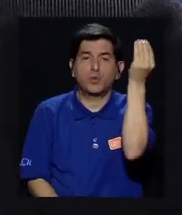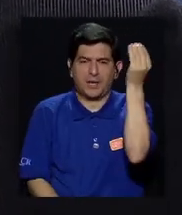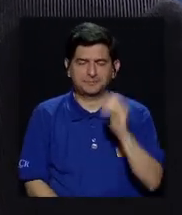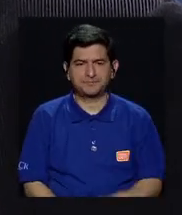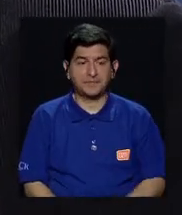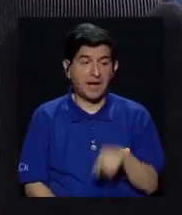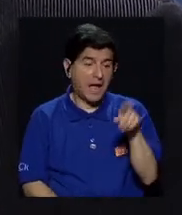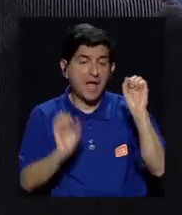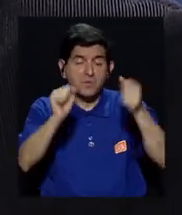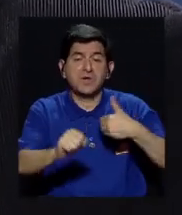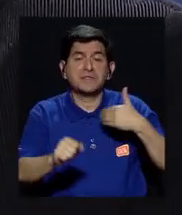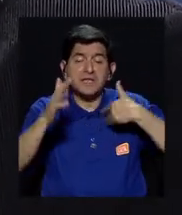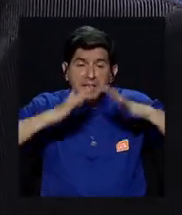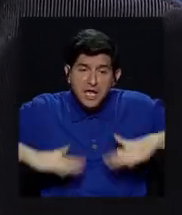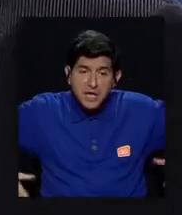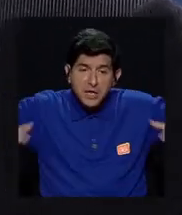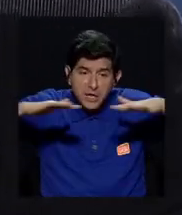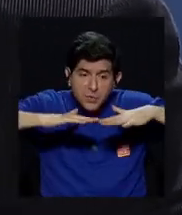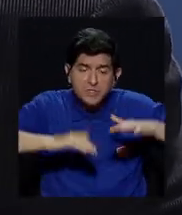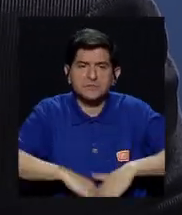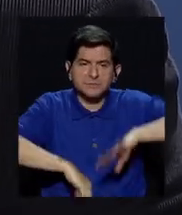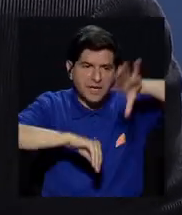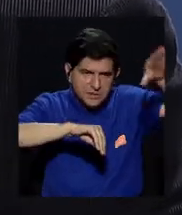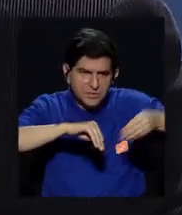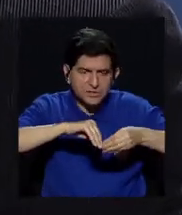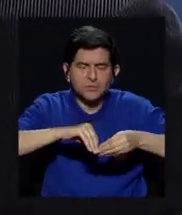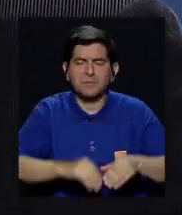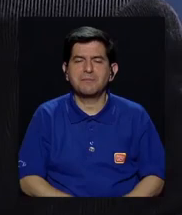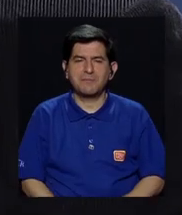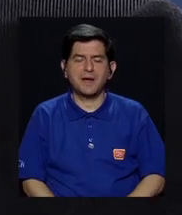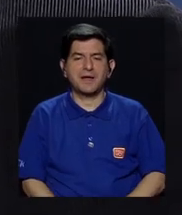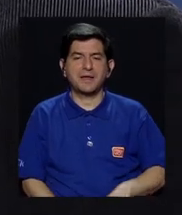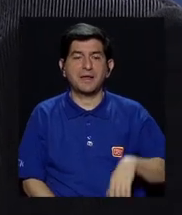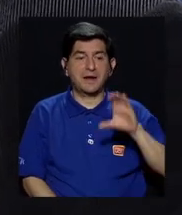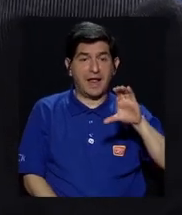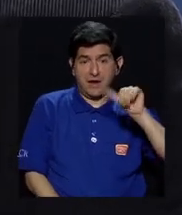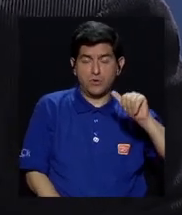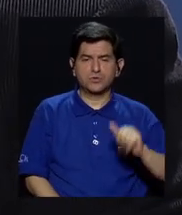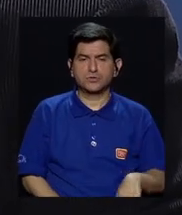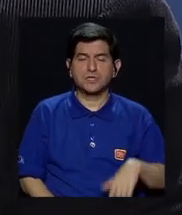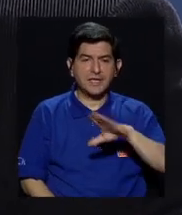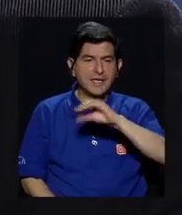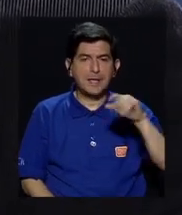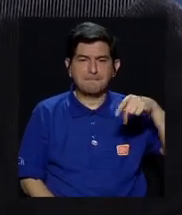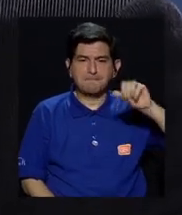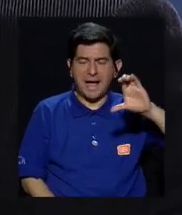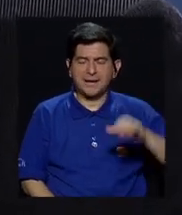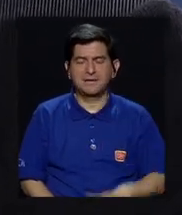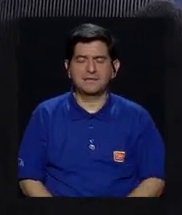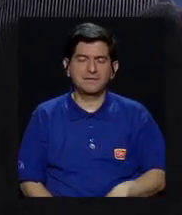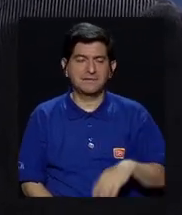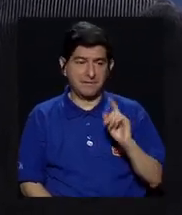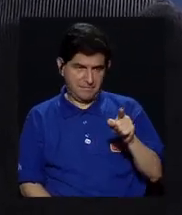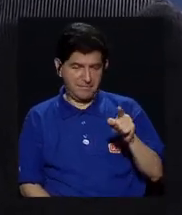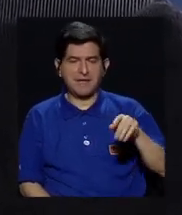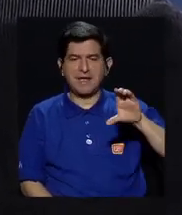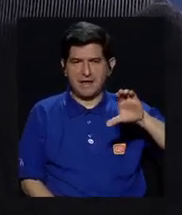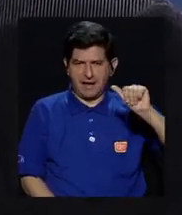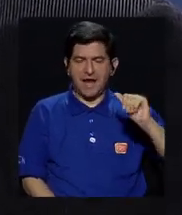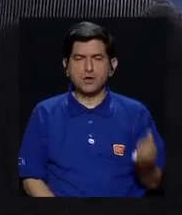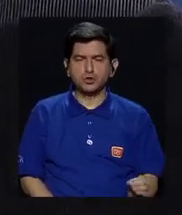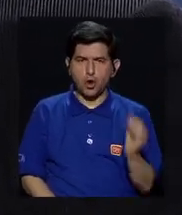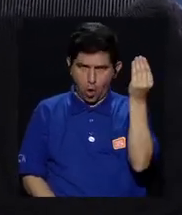ahí podría tener un nicho para sumar el partido acción ciudadana y carlos alvarado por dos elementos carlos alvarado